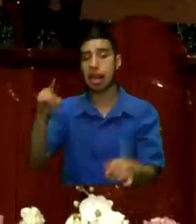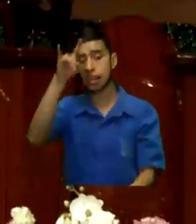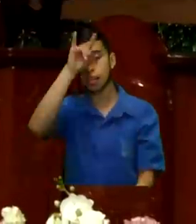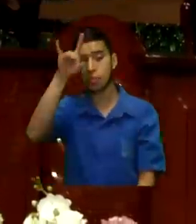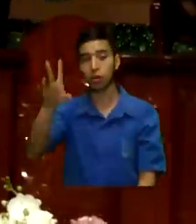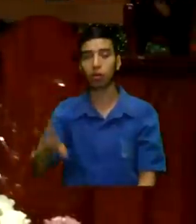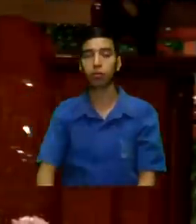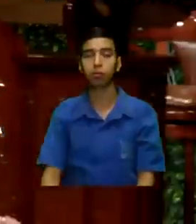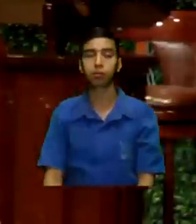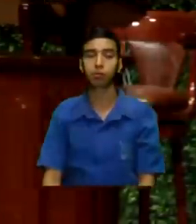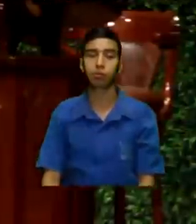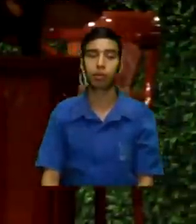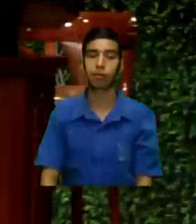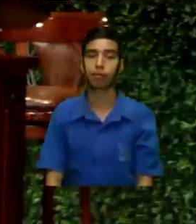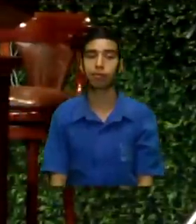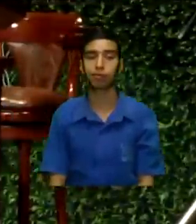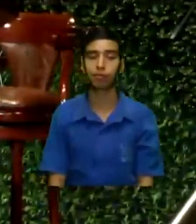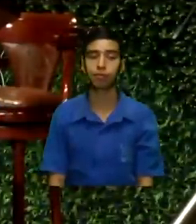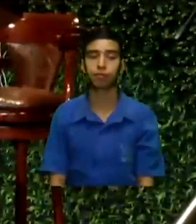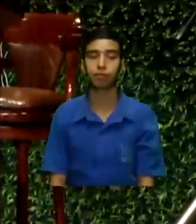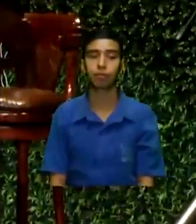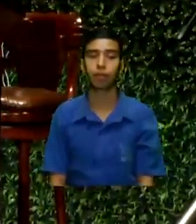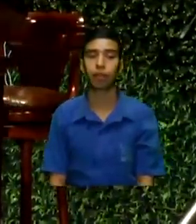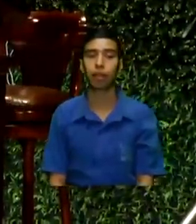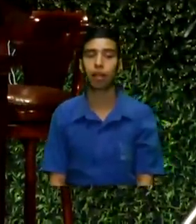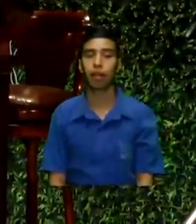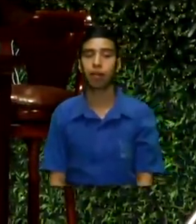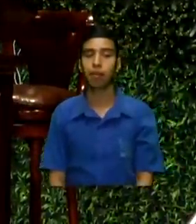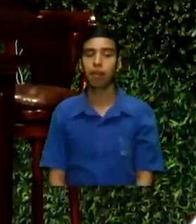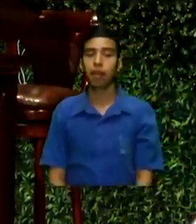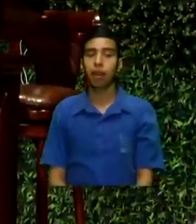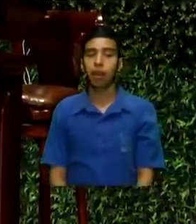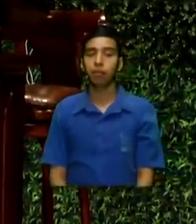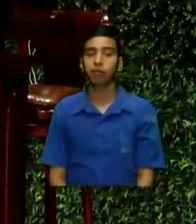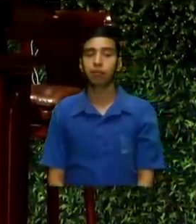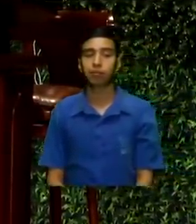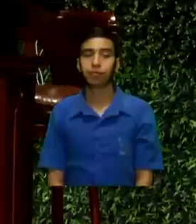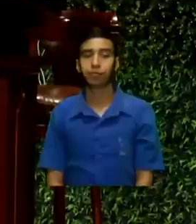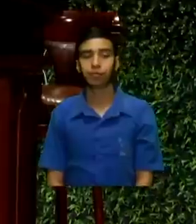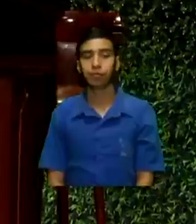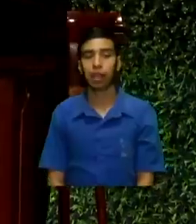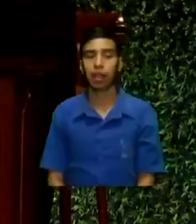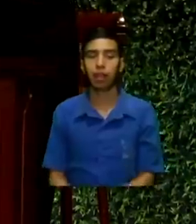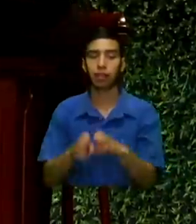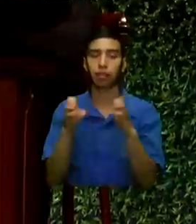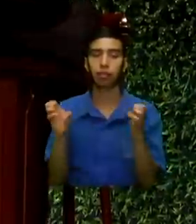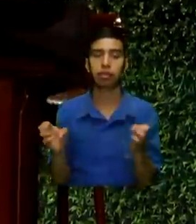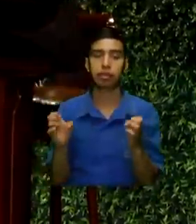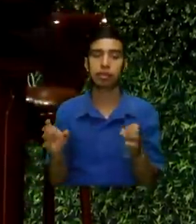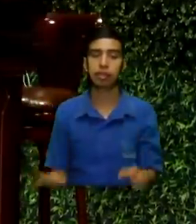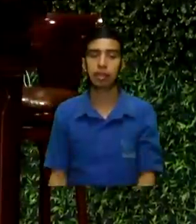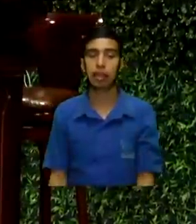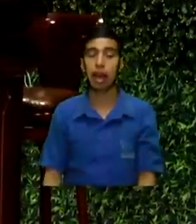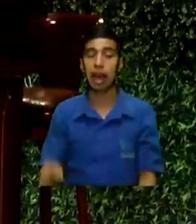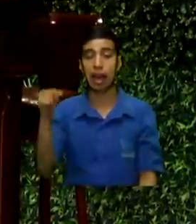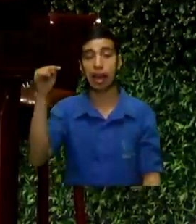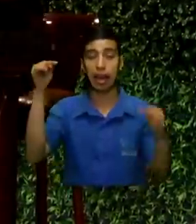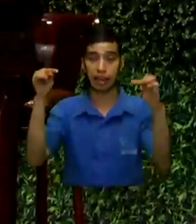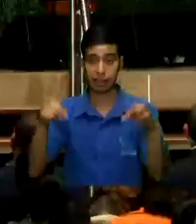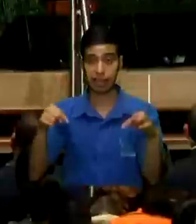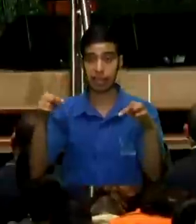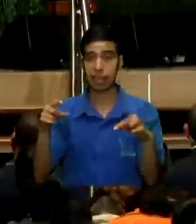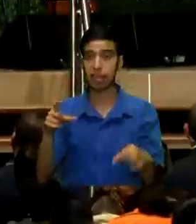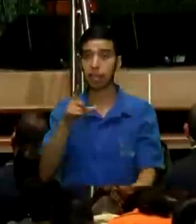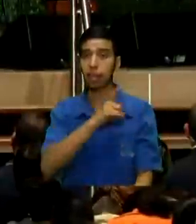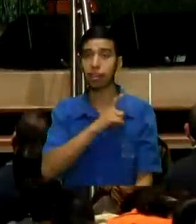¿verdad? Ministerial, dentro de eso están algunos de nuestros pastores, le contaba. Entonces, aquí en Cristo,